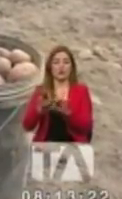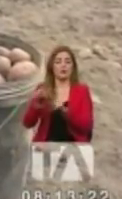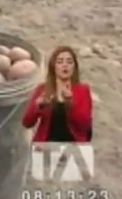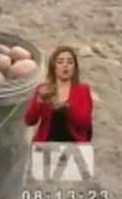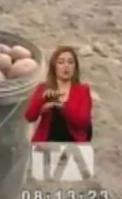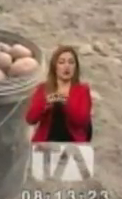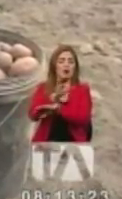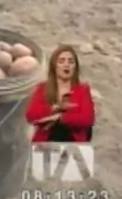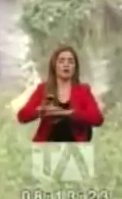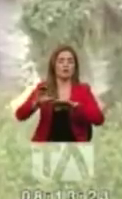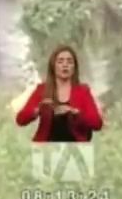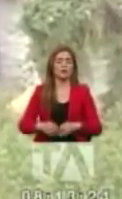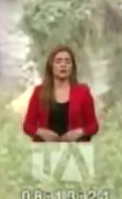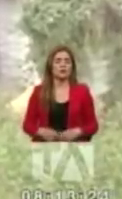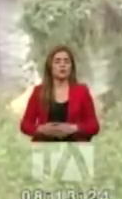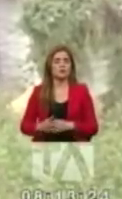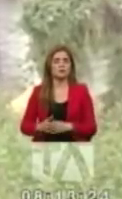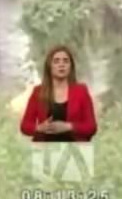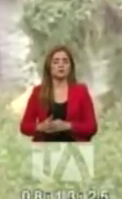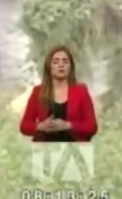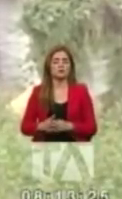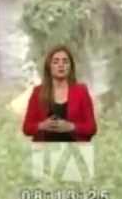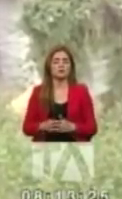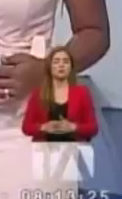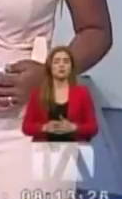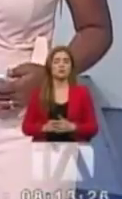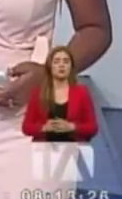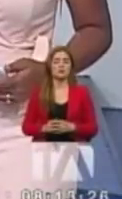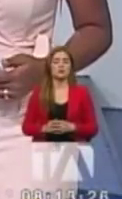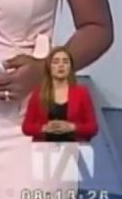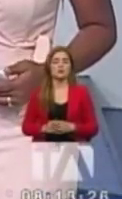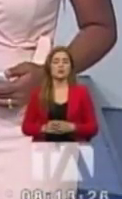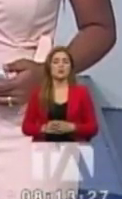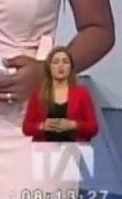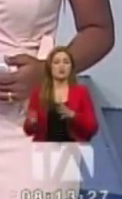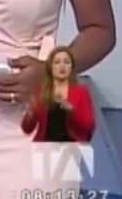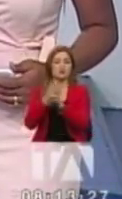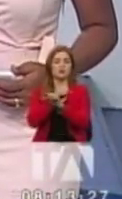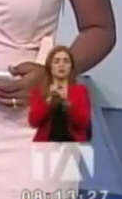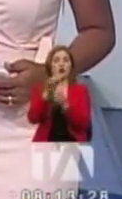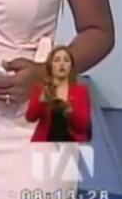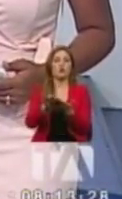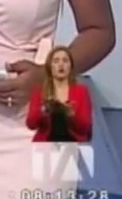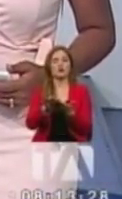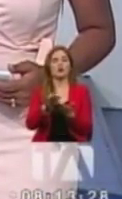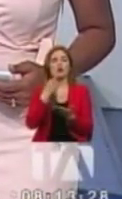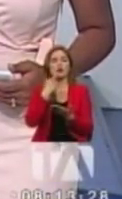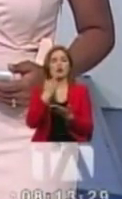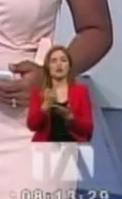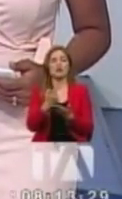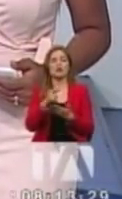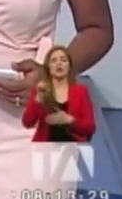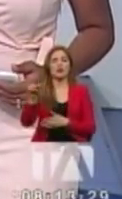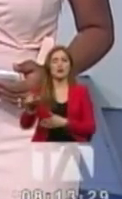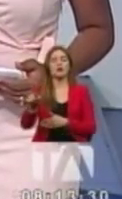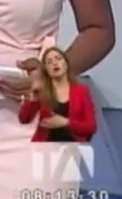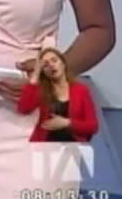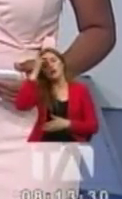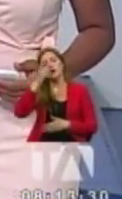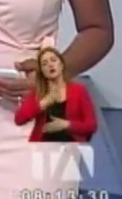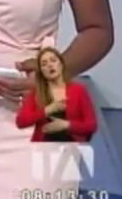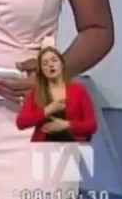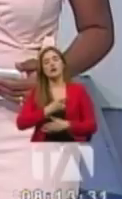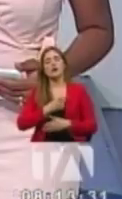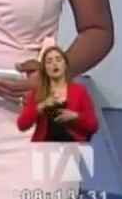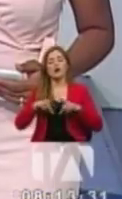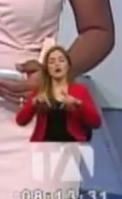agricultores en quito andrew a samaniego 24 horas la defensoría del pueblo alega un incumplimiento de la resolución que